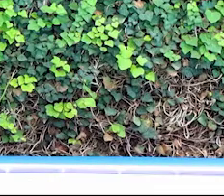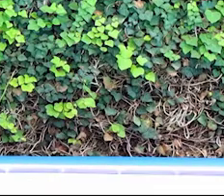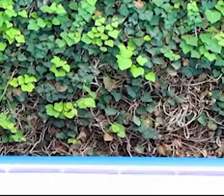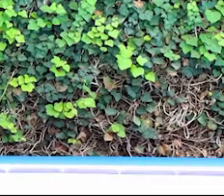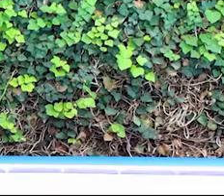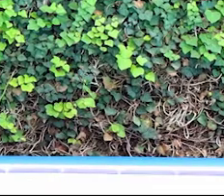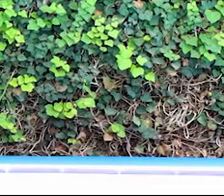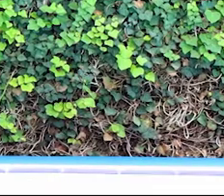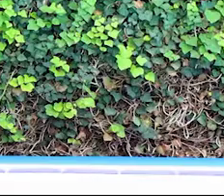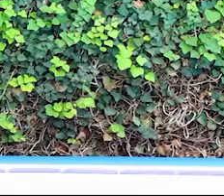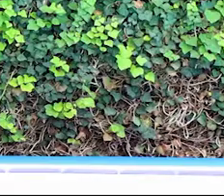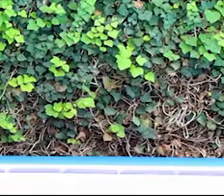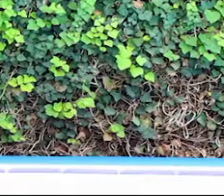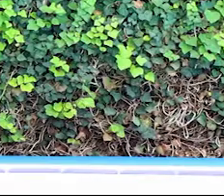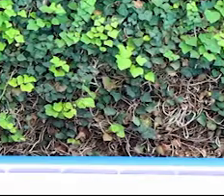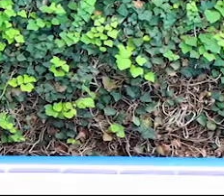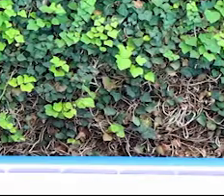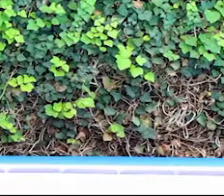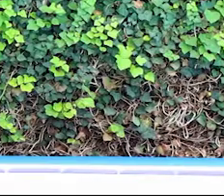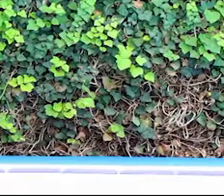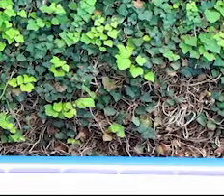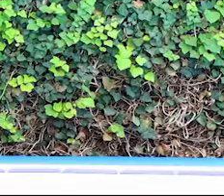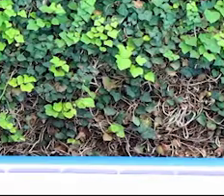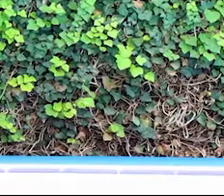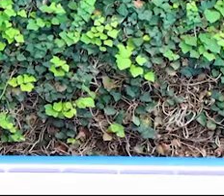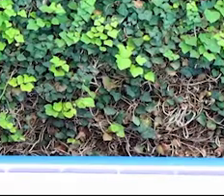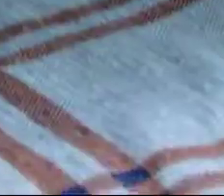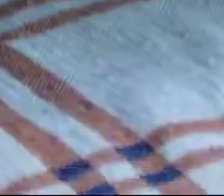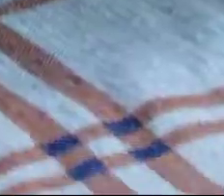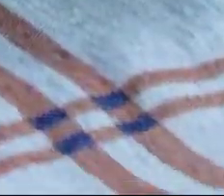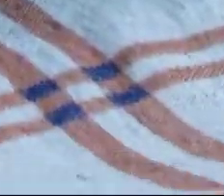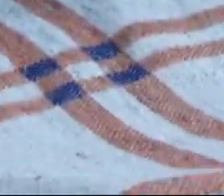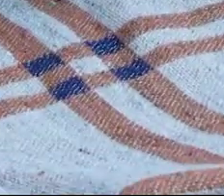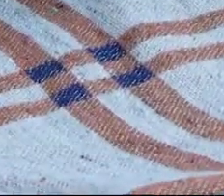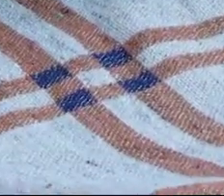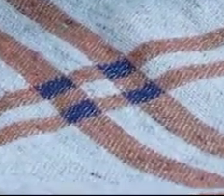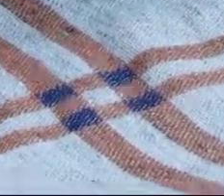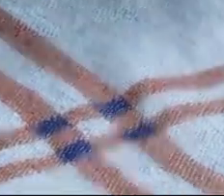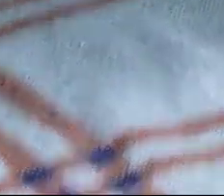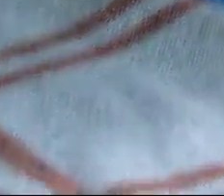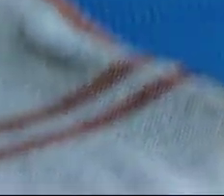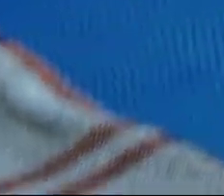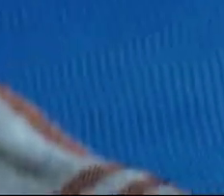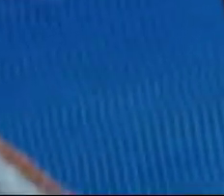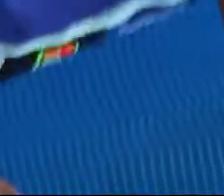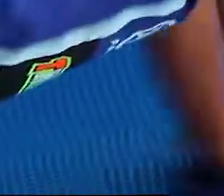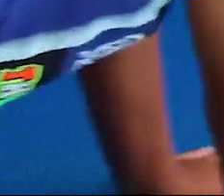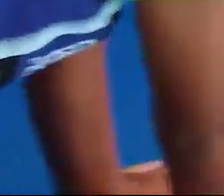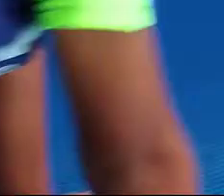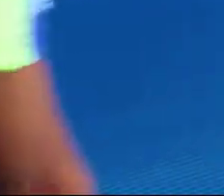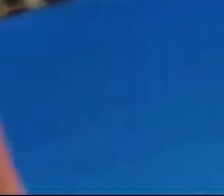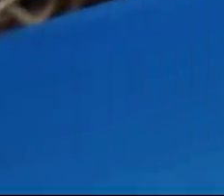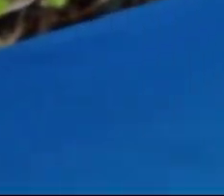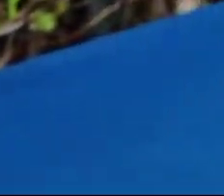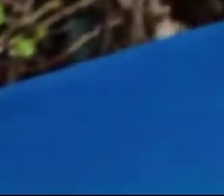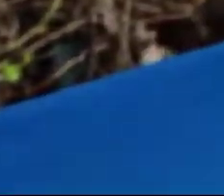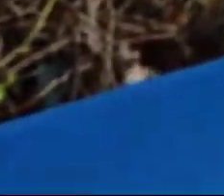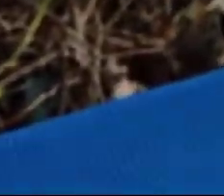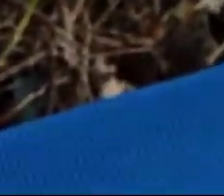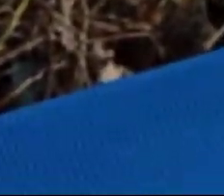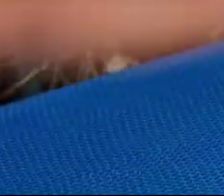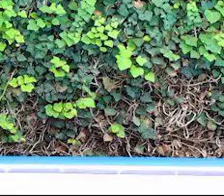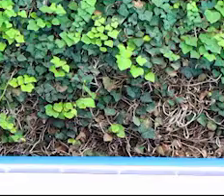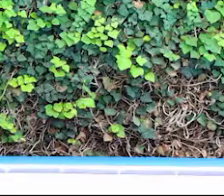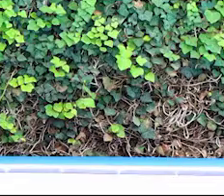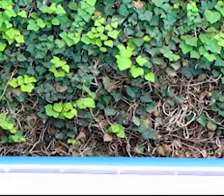lateral. Muy bien. Tres más, al frente. Bien estirado los brazos.